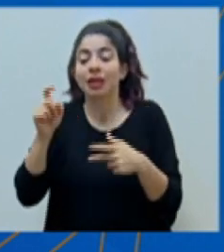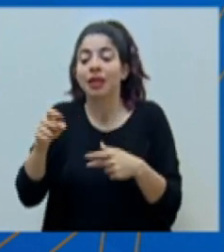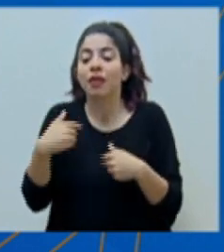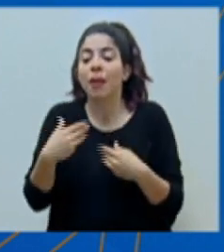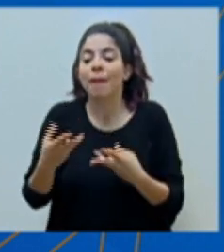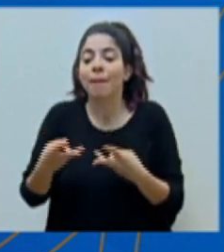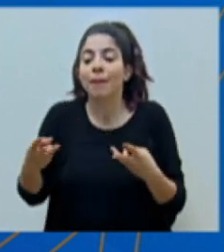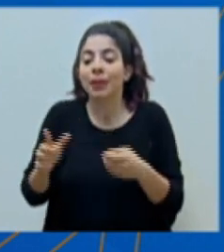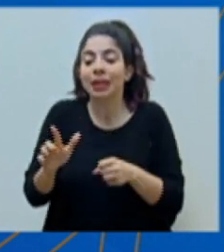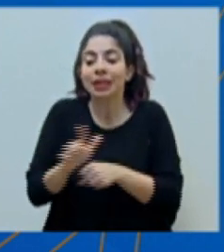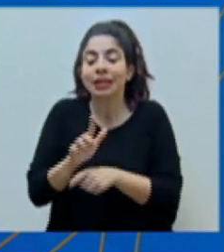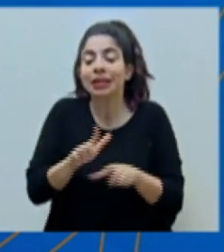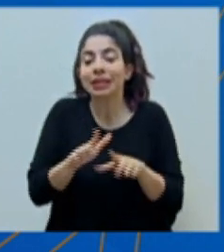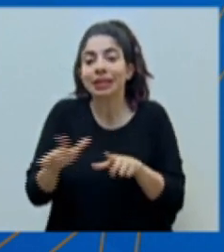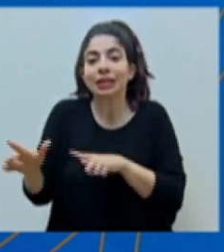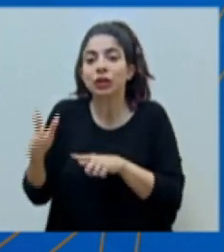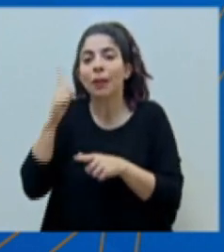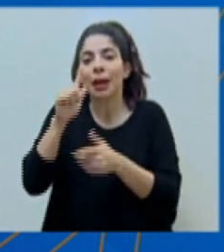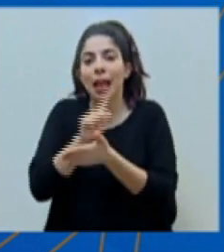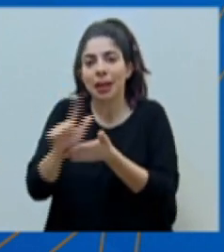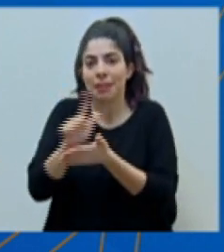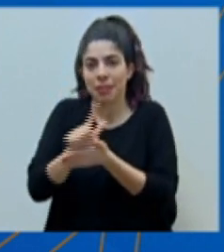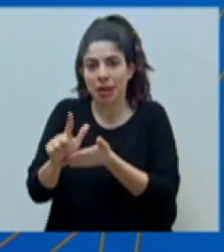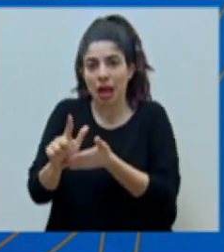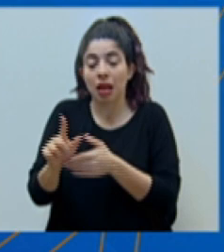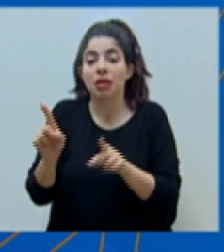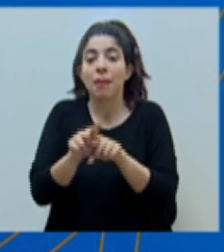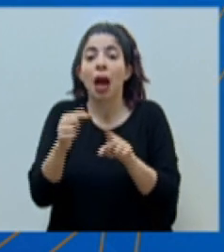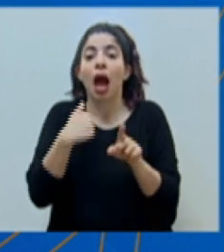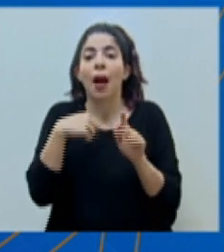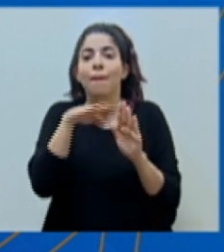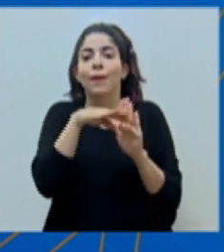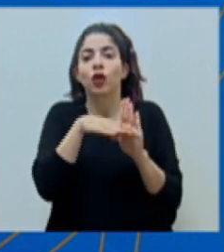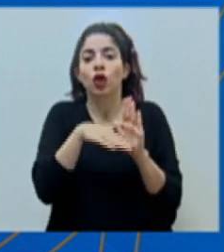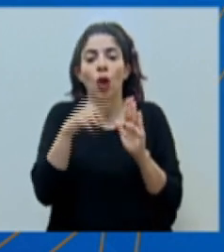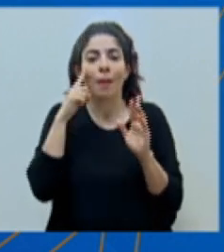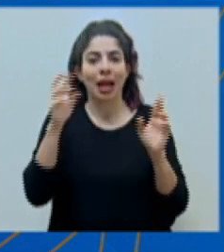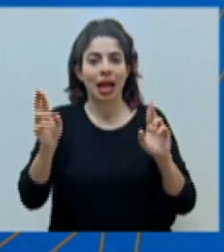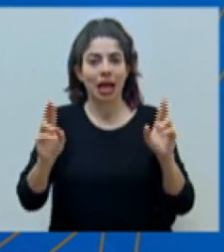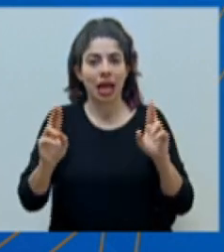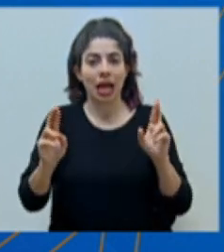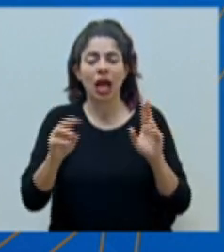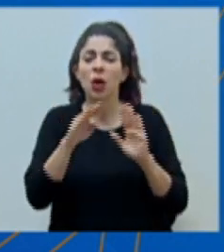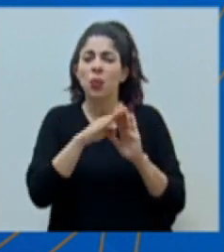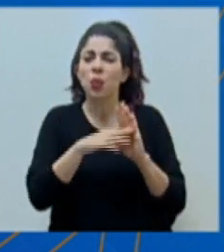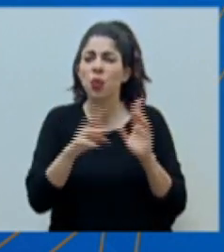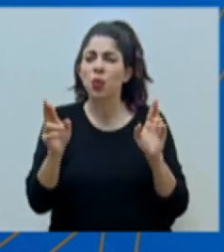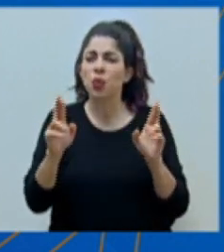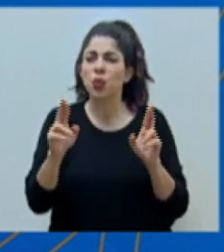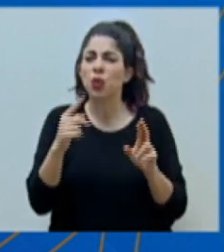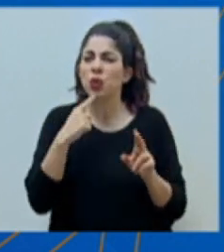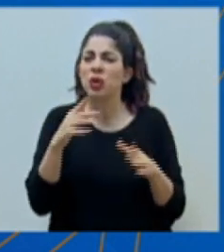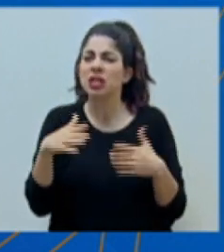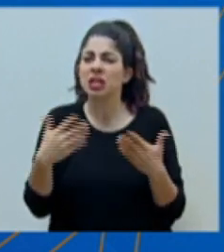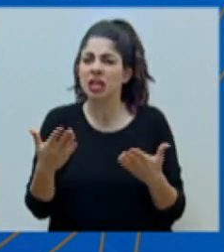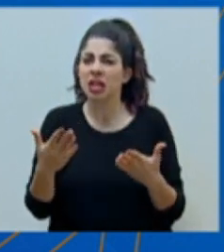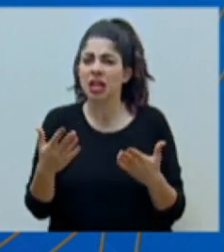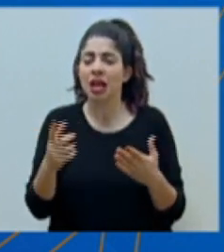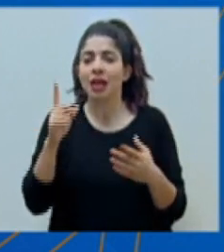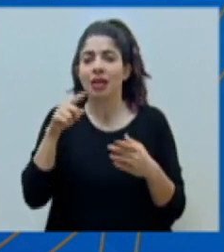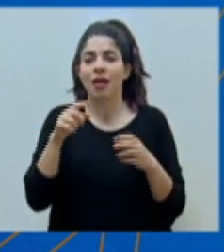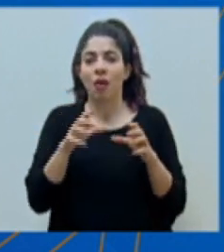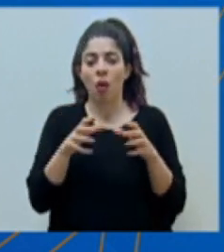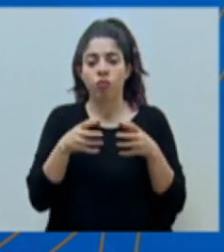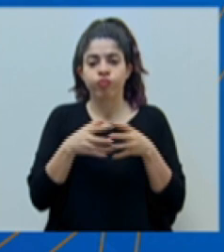de limpieza. También tenemos el protocolo para el recreo, donde el protocolo de recreo lo que indica, entre otros aspectos, es mantener la